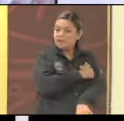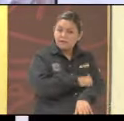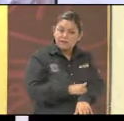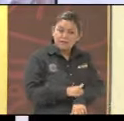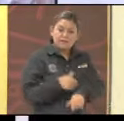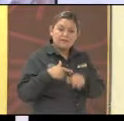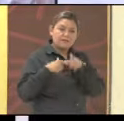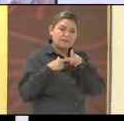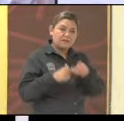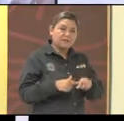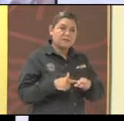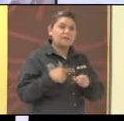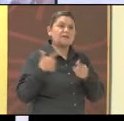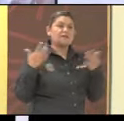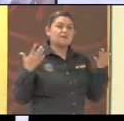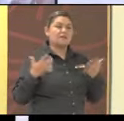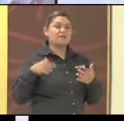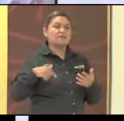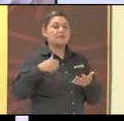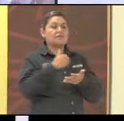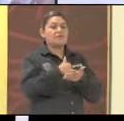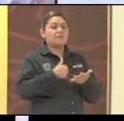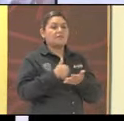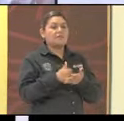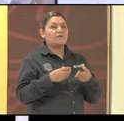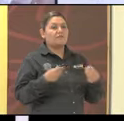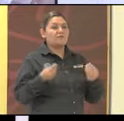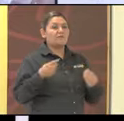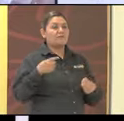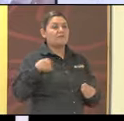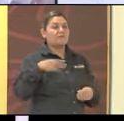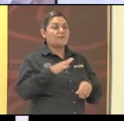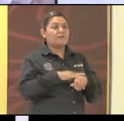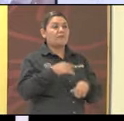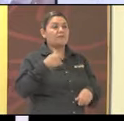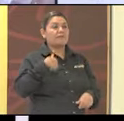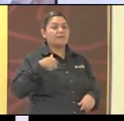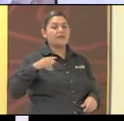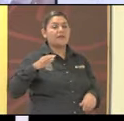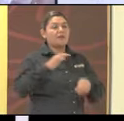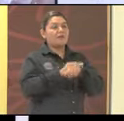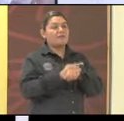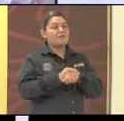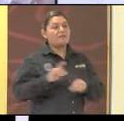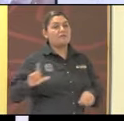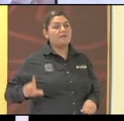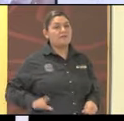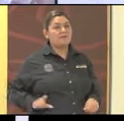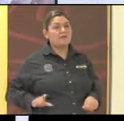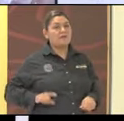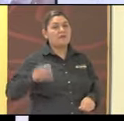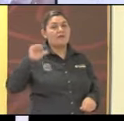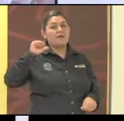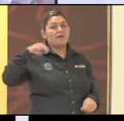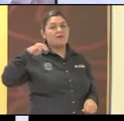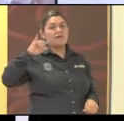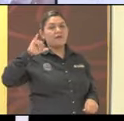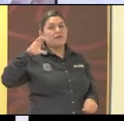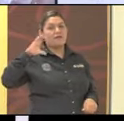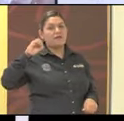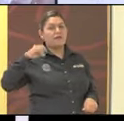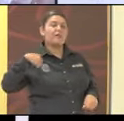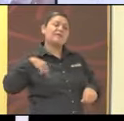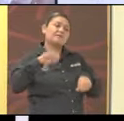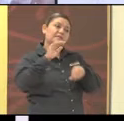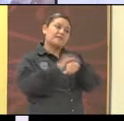un municipio muy favorecido por mi amigo el gobernador de Tamaulipas, el doctor Américo Villarreal Anaya, y además amigo de